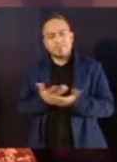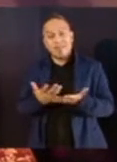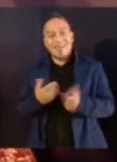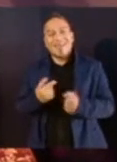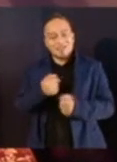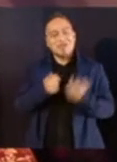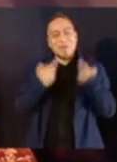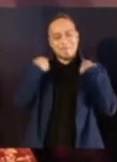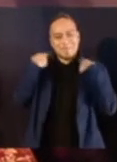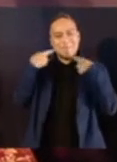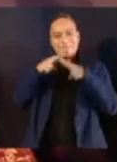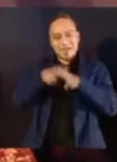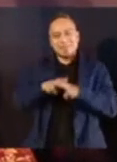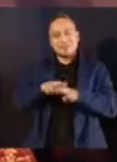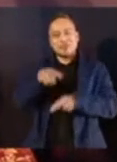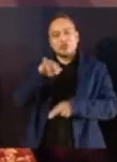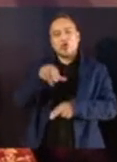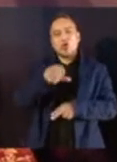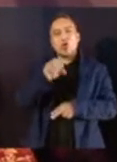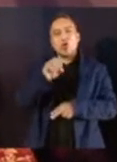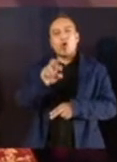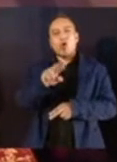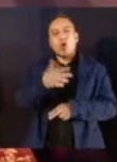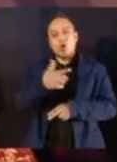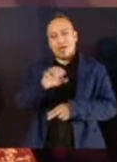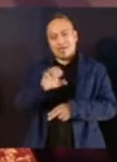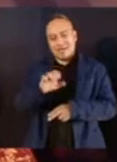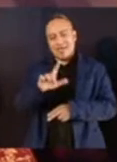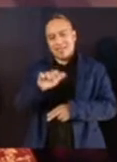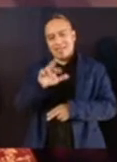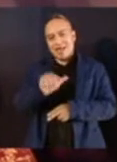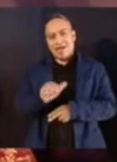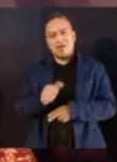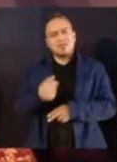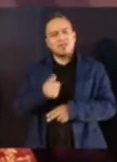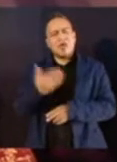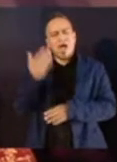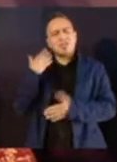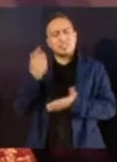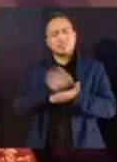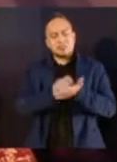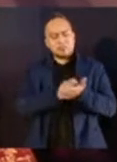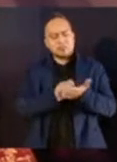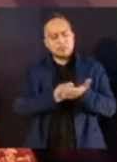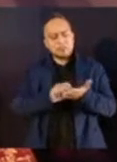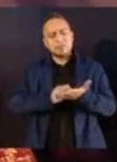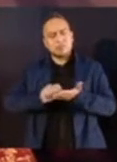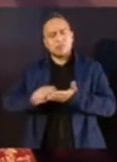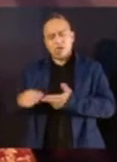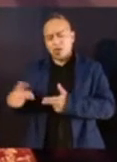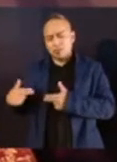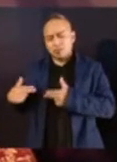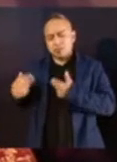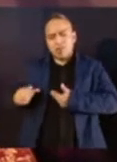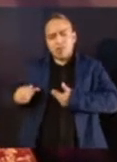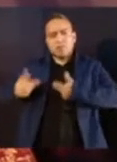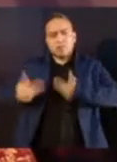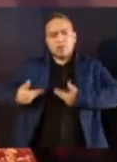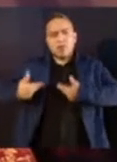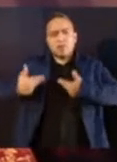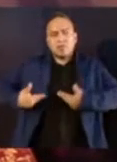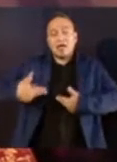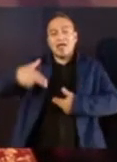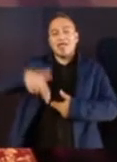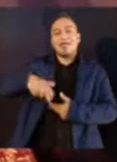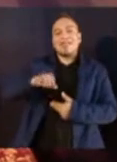profesor Jorge Lara, para poder, y lo he dicho en algunos escritos, toda esa herencia neoliberal que en un